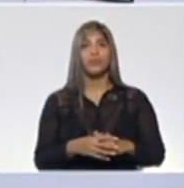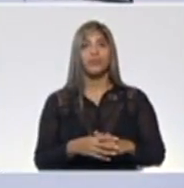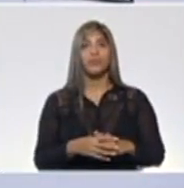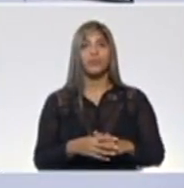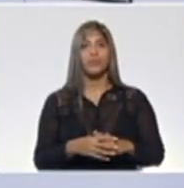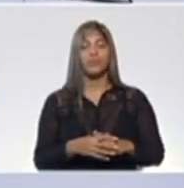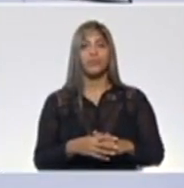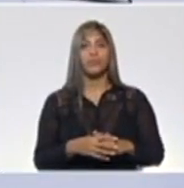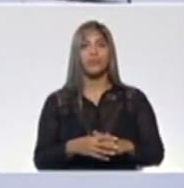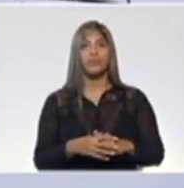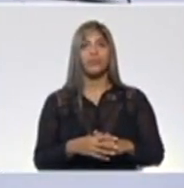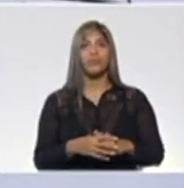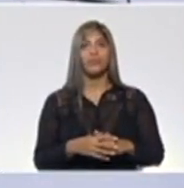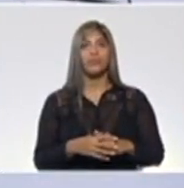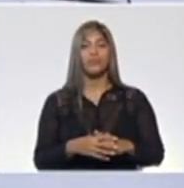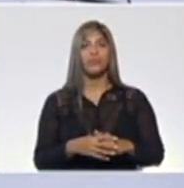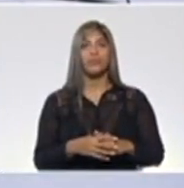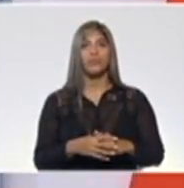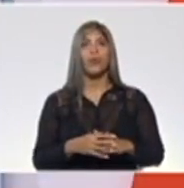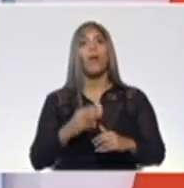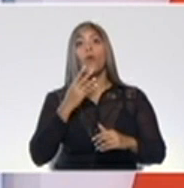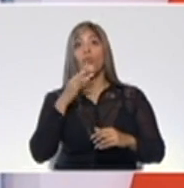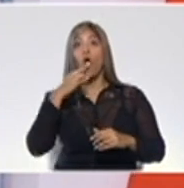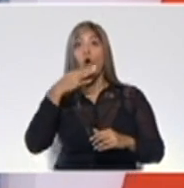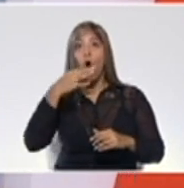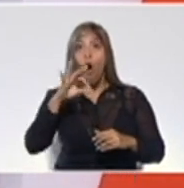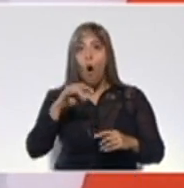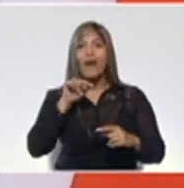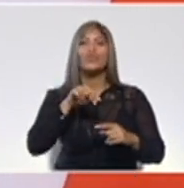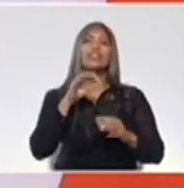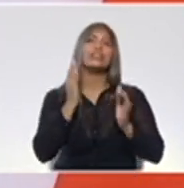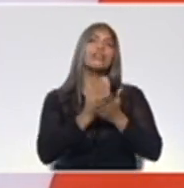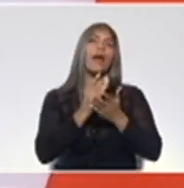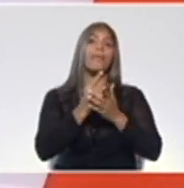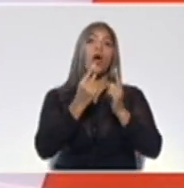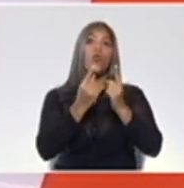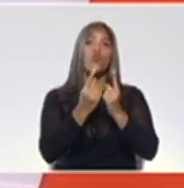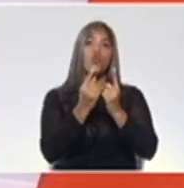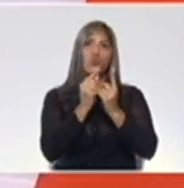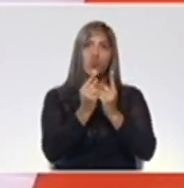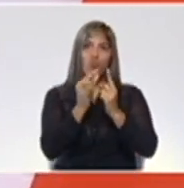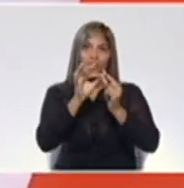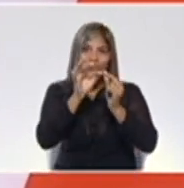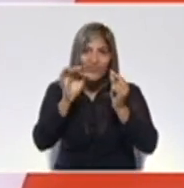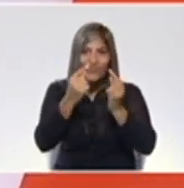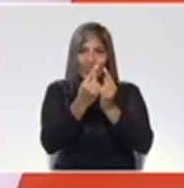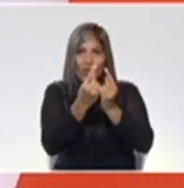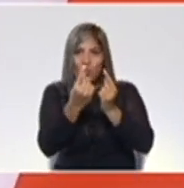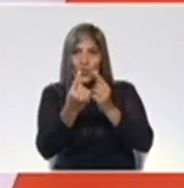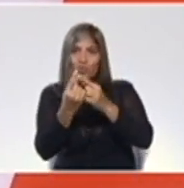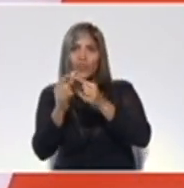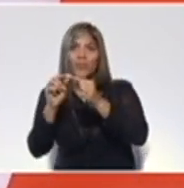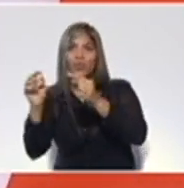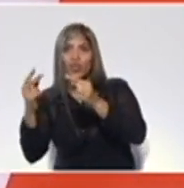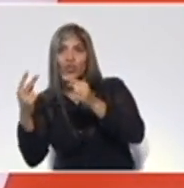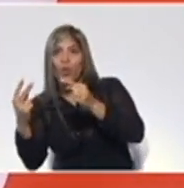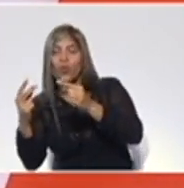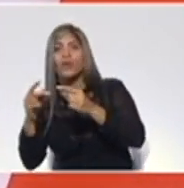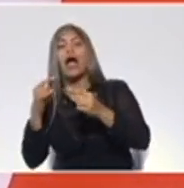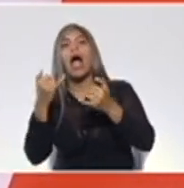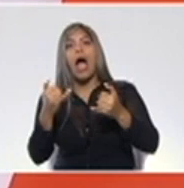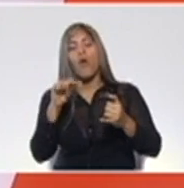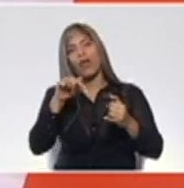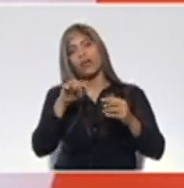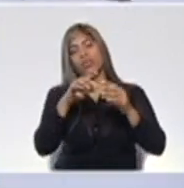la medida que regularmente se utiliza es de un centímetro en un centímetro. Entonces vamos a enumerar a la derecha 1, 2